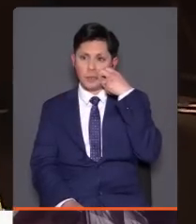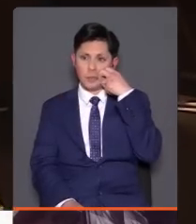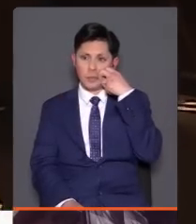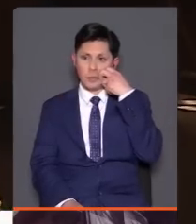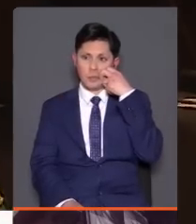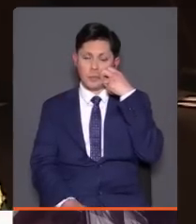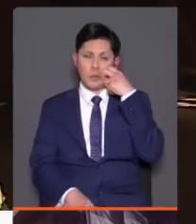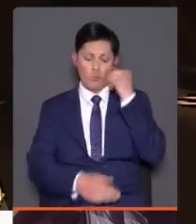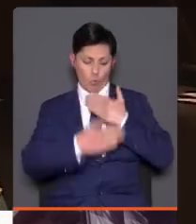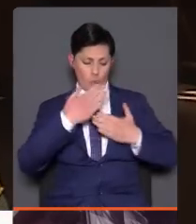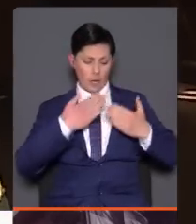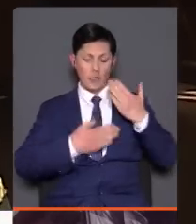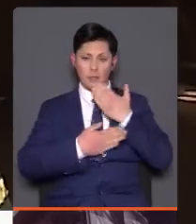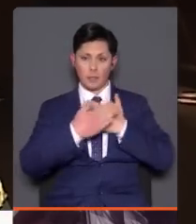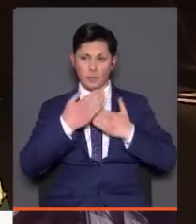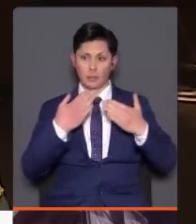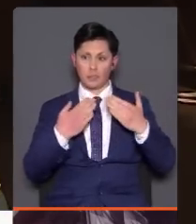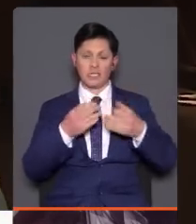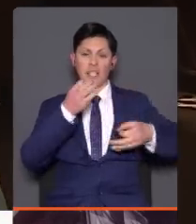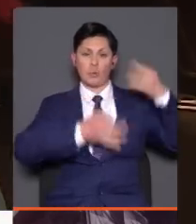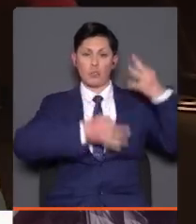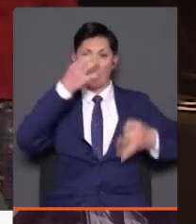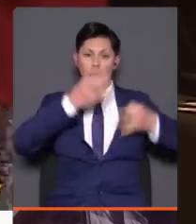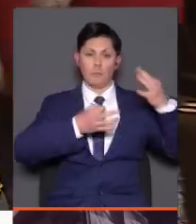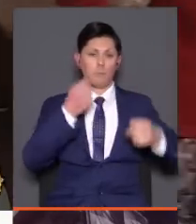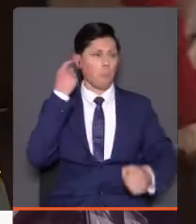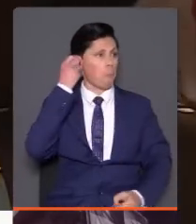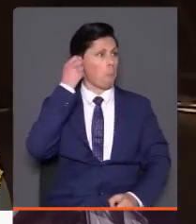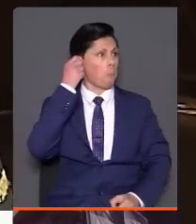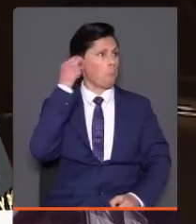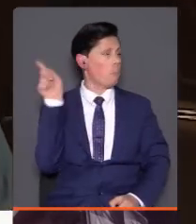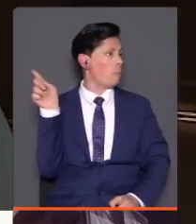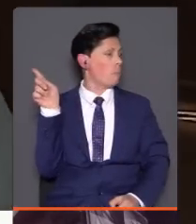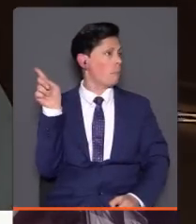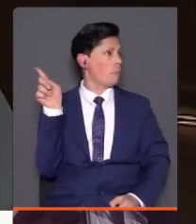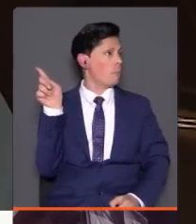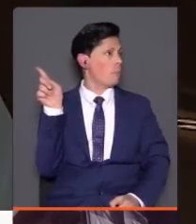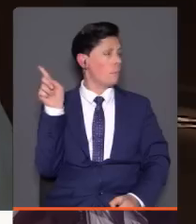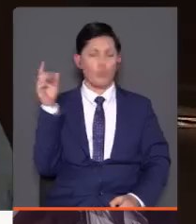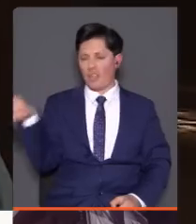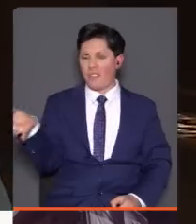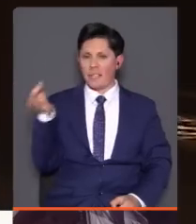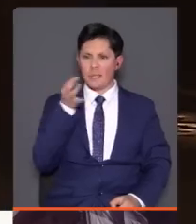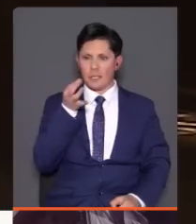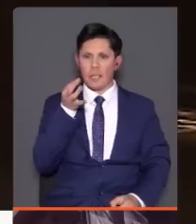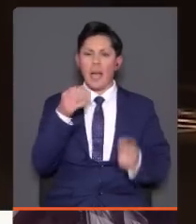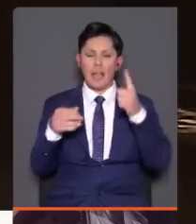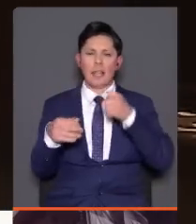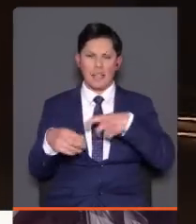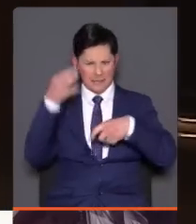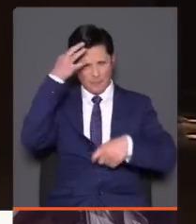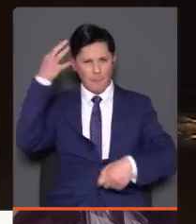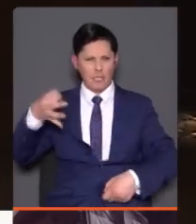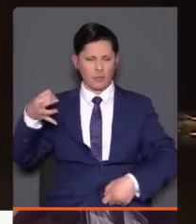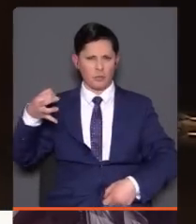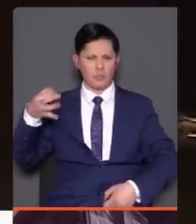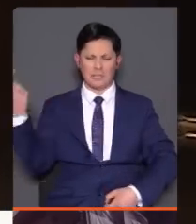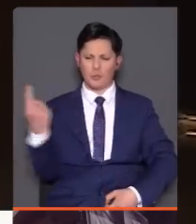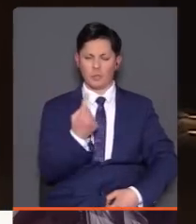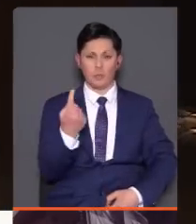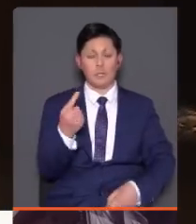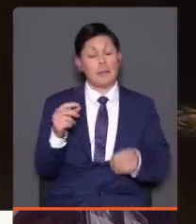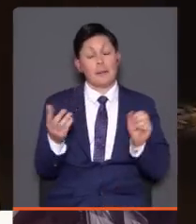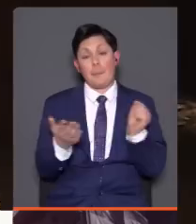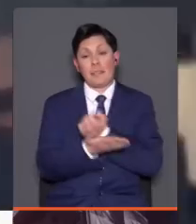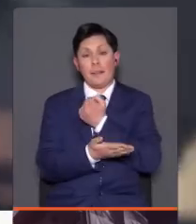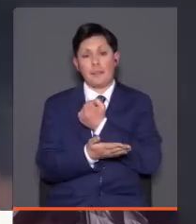física de los internos, y el tribunal no escucha esas peticiones del experto acá en el sistema carcelario, lamentablemente estamos